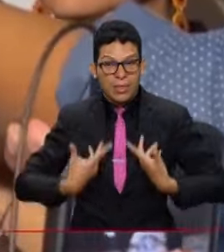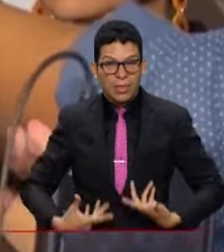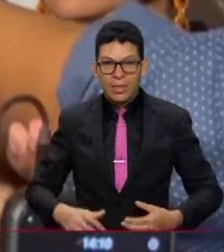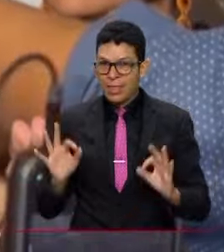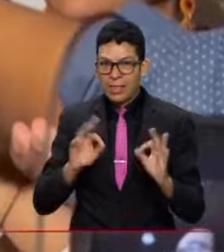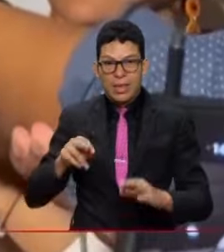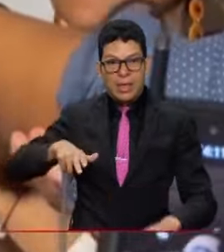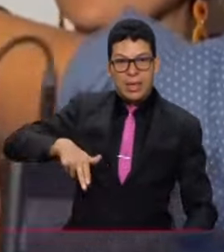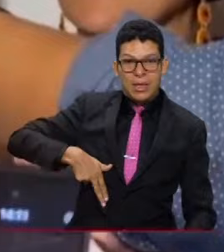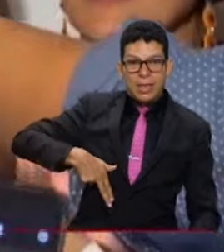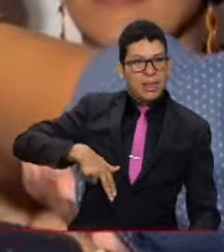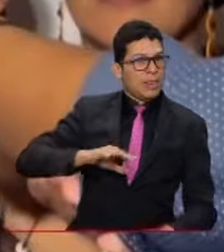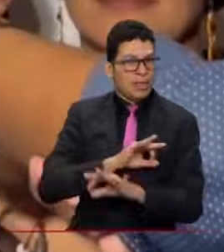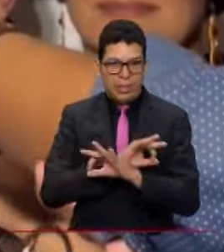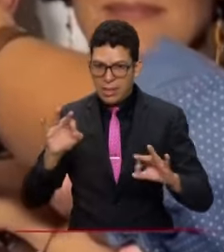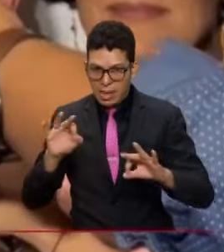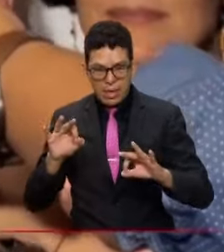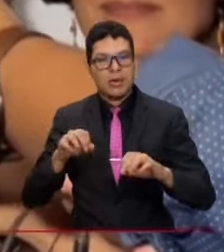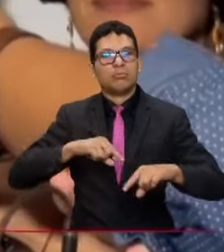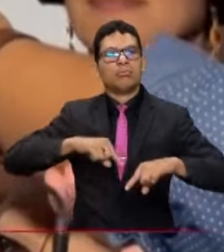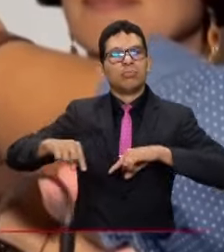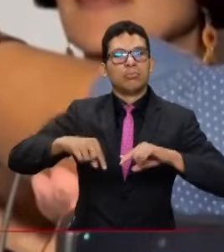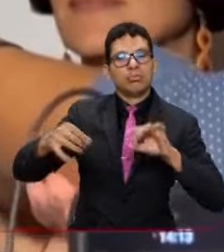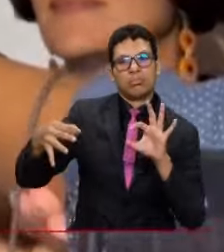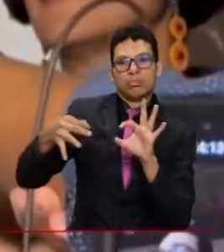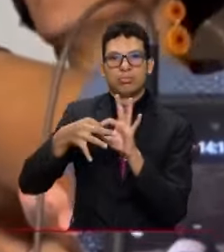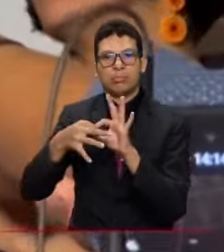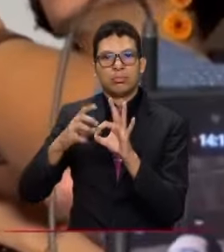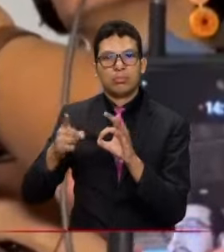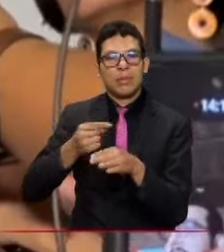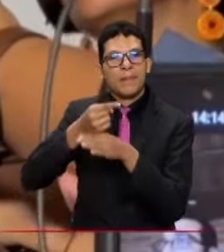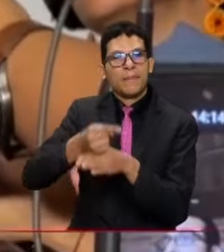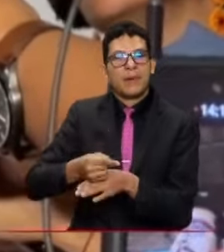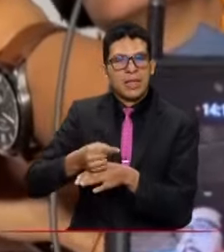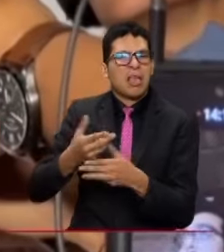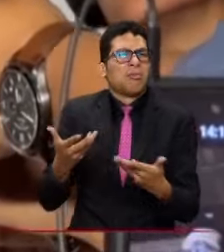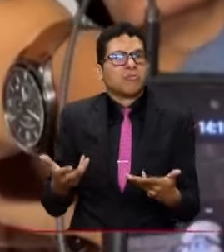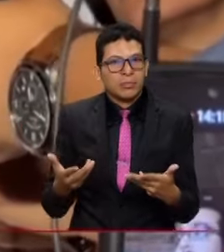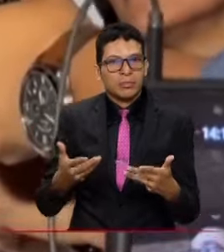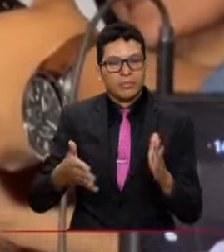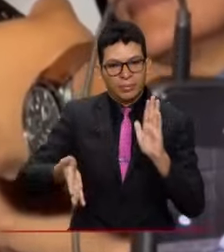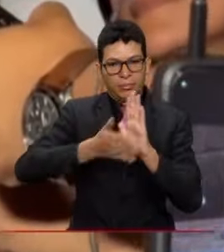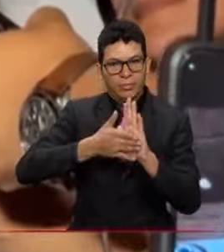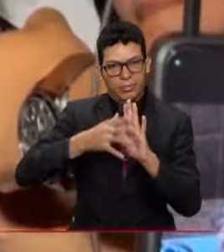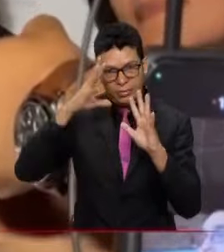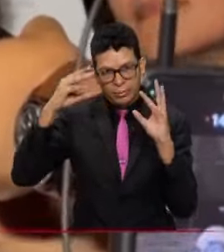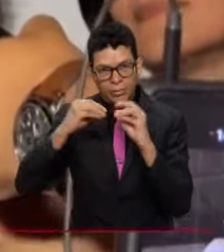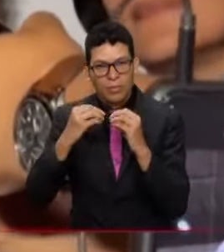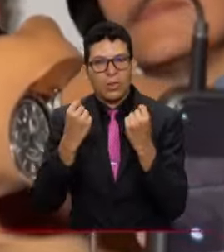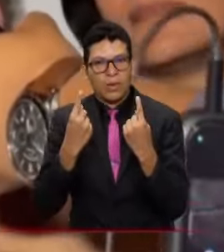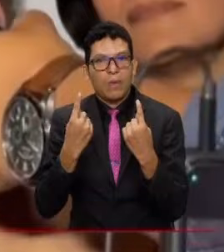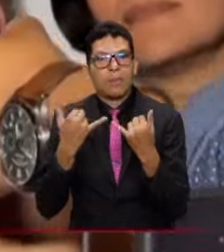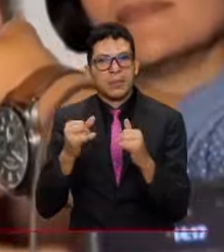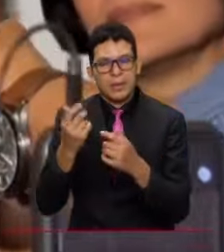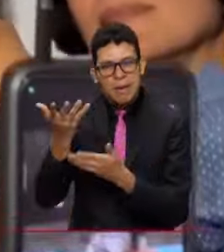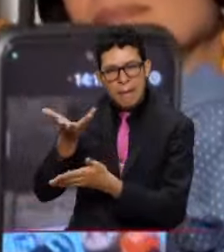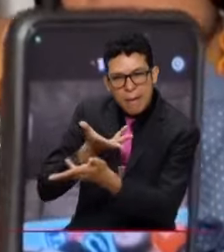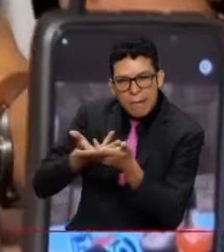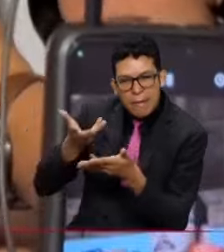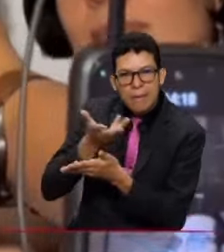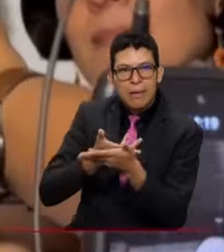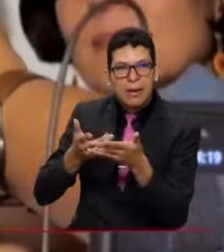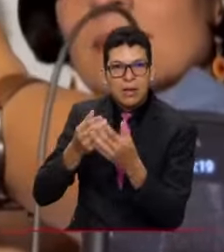armamento en un escenario de coordinación que está establecido a través de un memorando de entendimiento que está en este momento en negociación